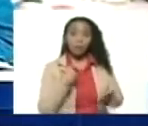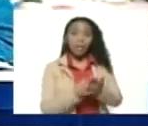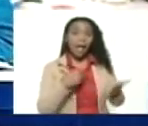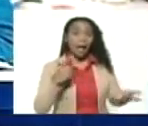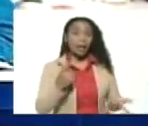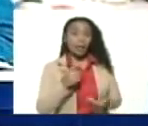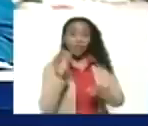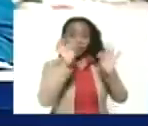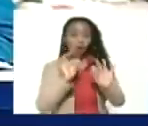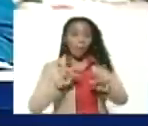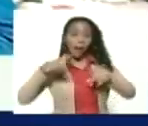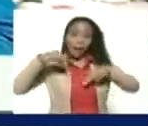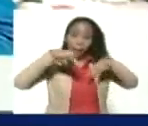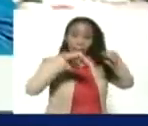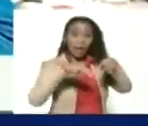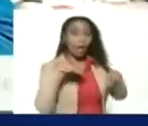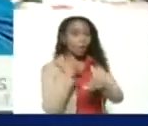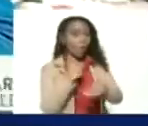por caminar, chicos.